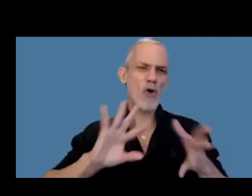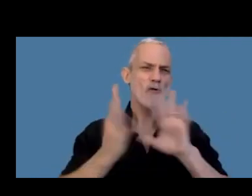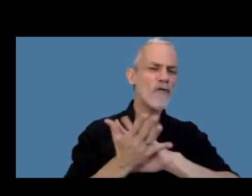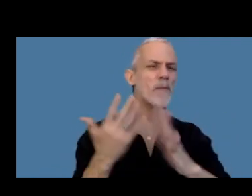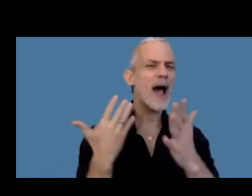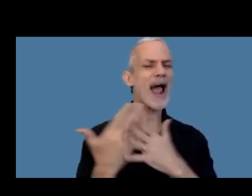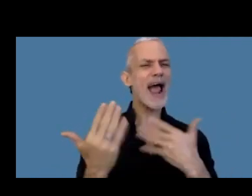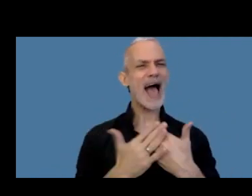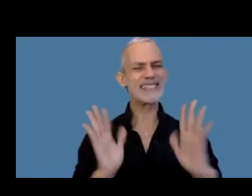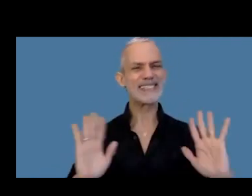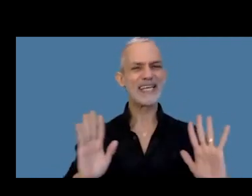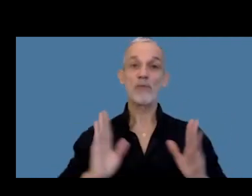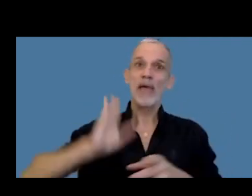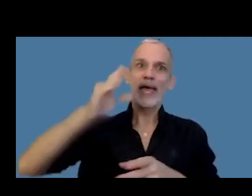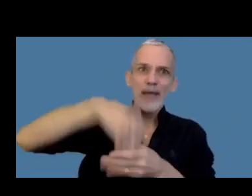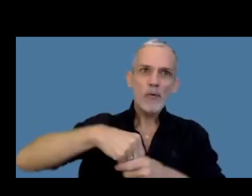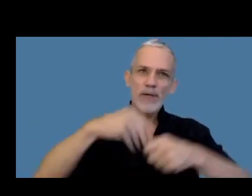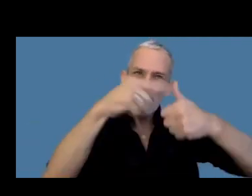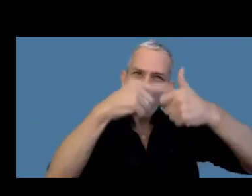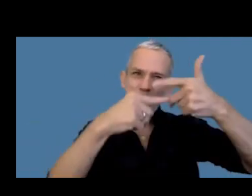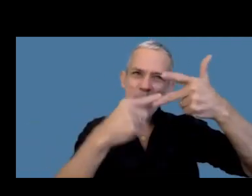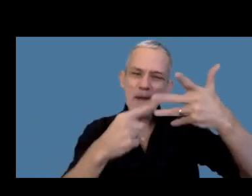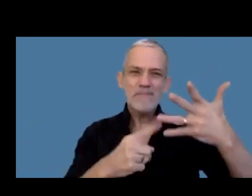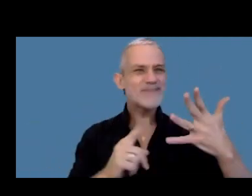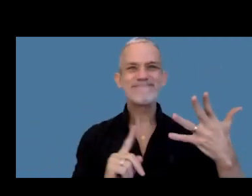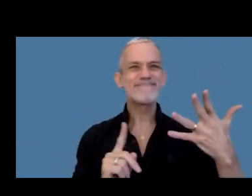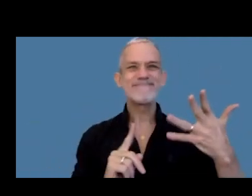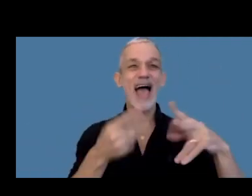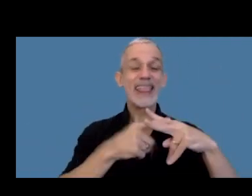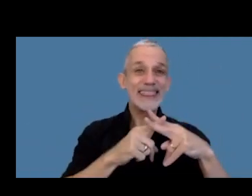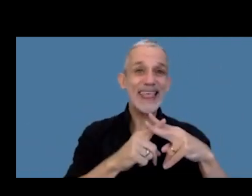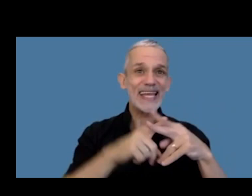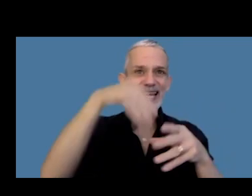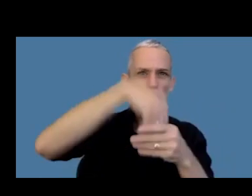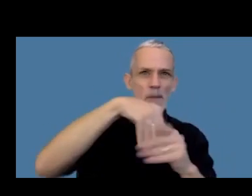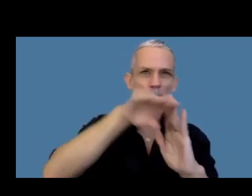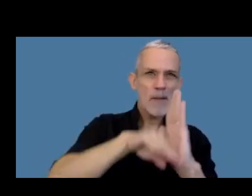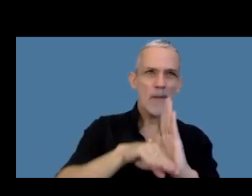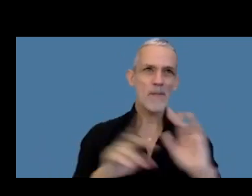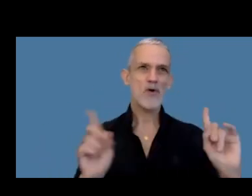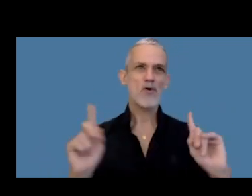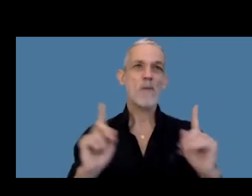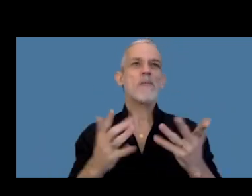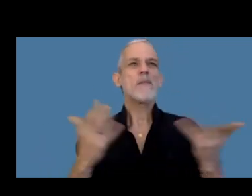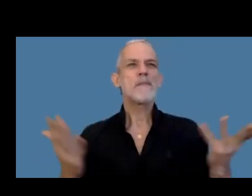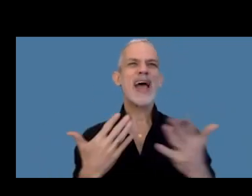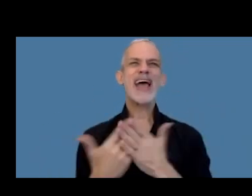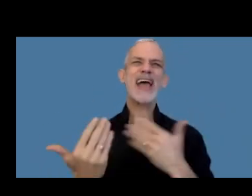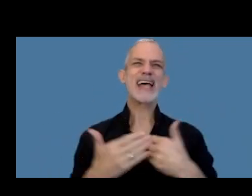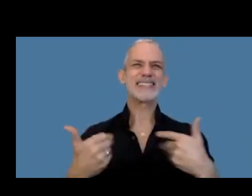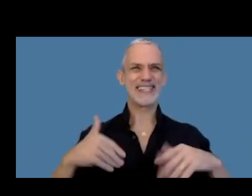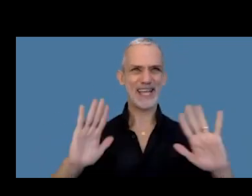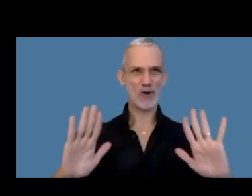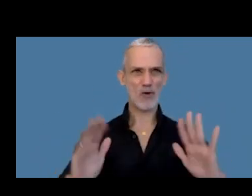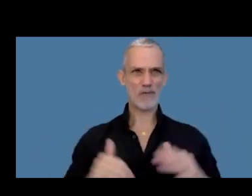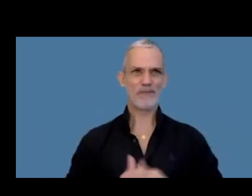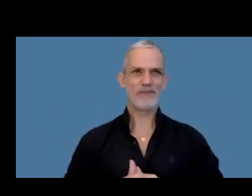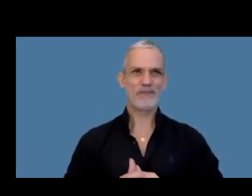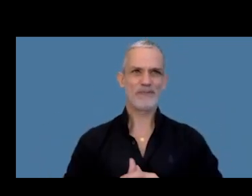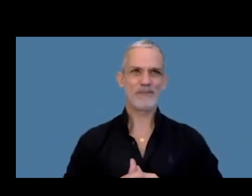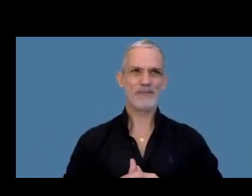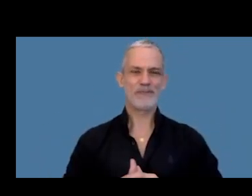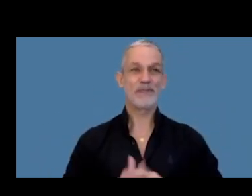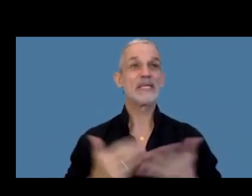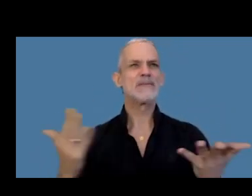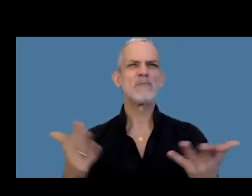están incluidas dentro de las técnicas de reproducción humana asistida. ¿Sí? ¿A qué me